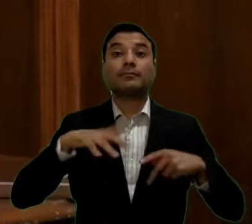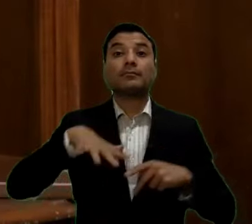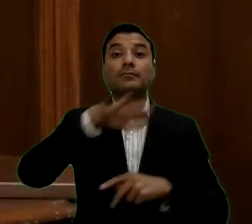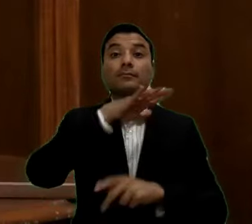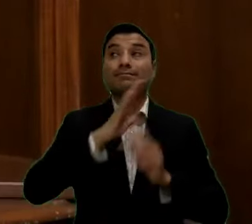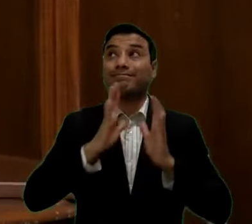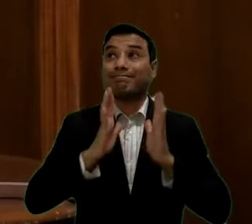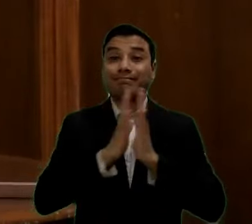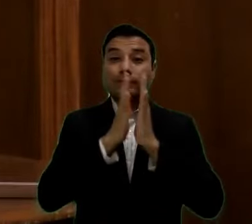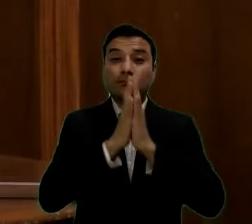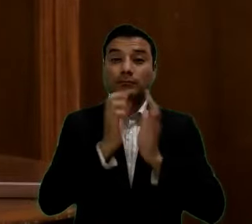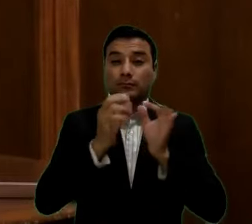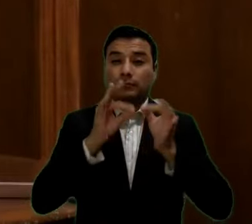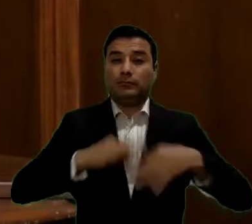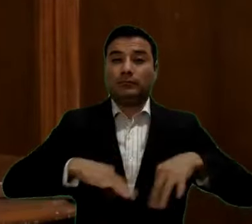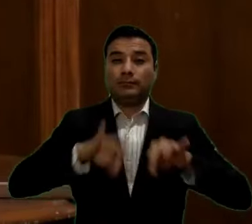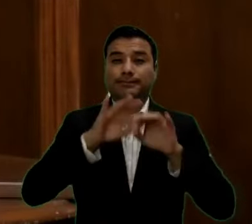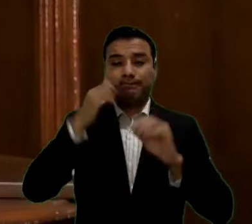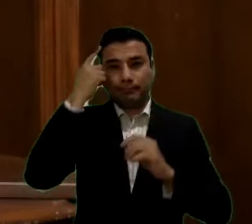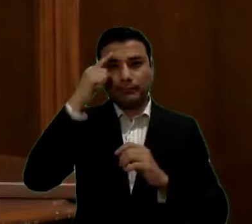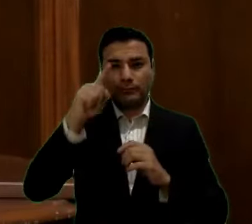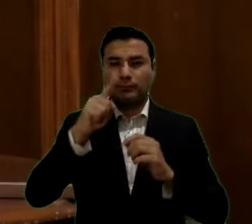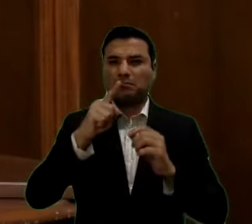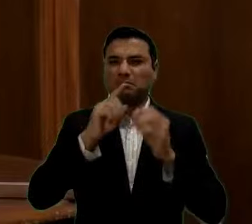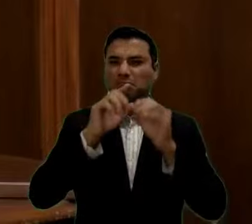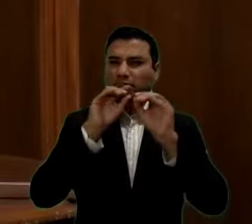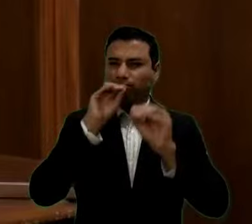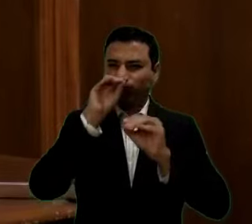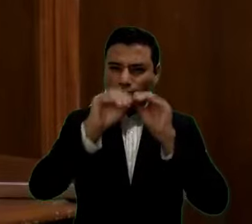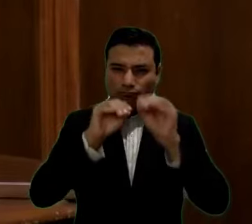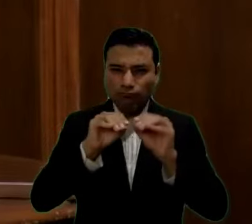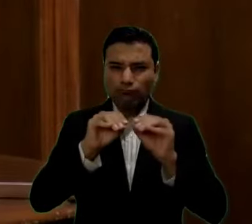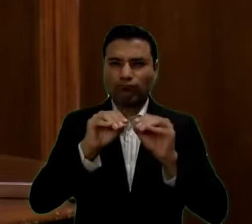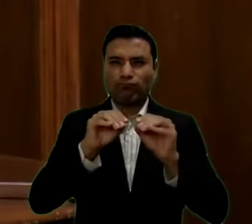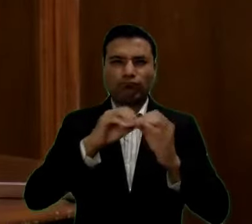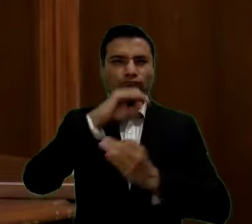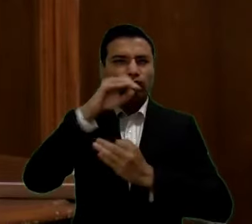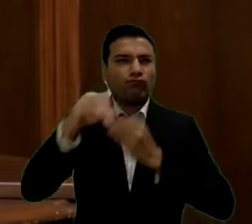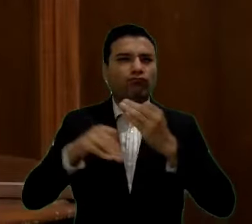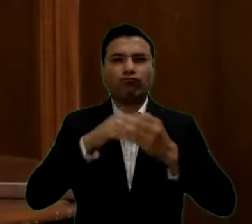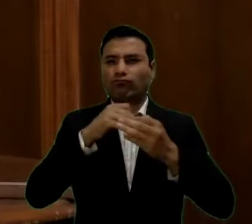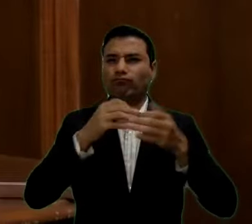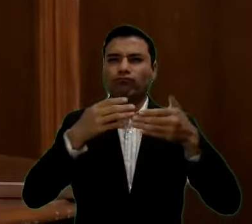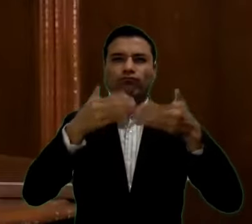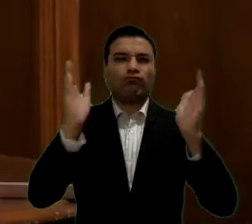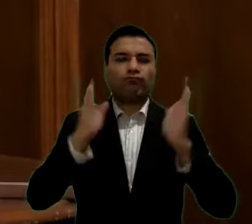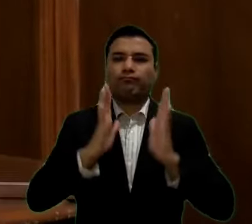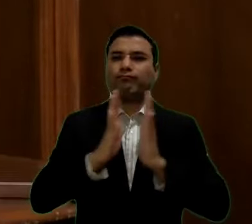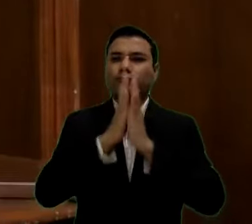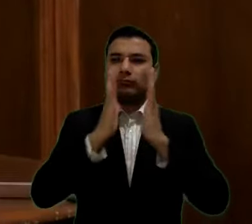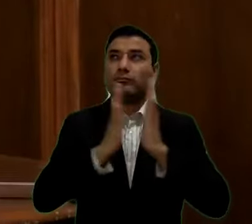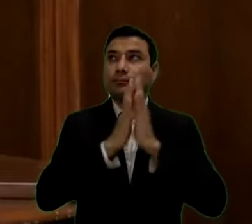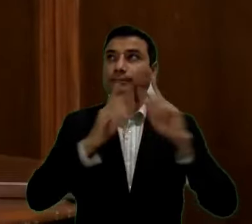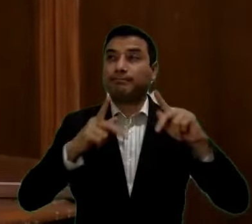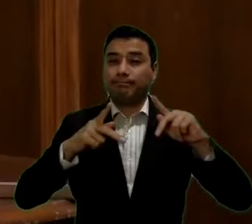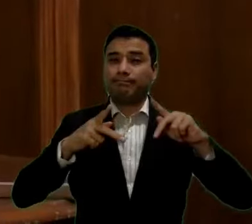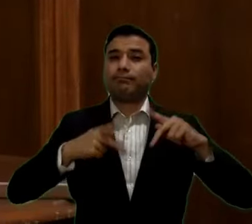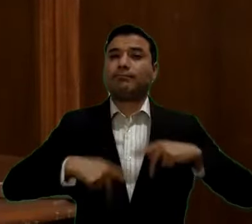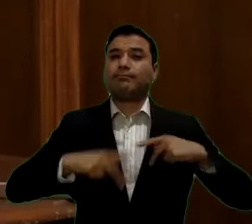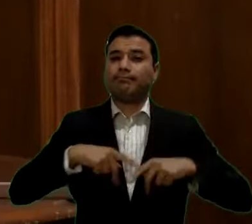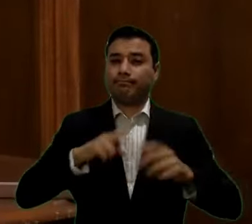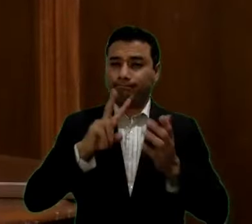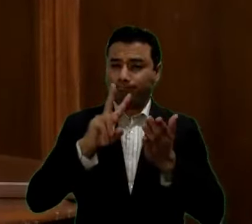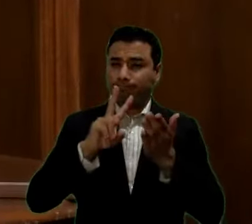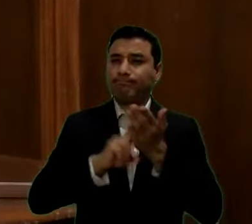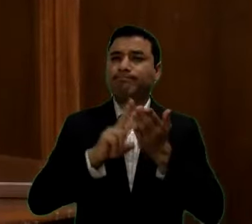la consolidación de los sistemas democráticos. Las personas son el elemento fundamental del Estado. De